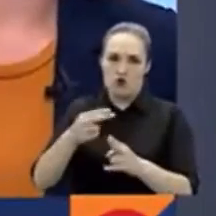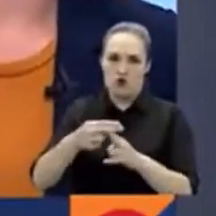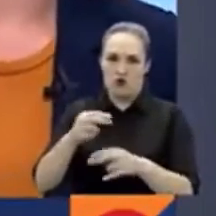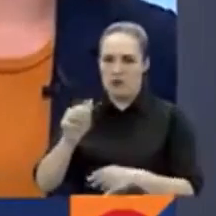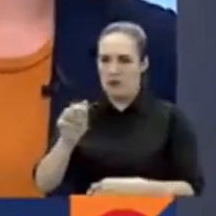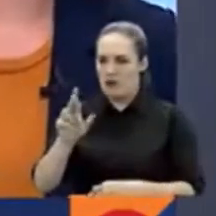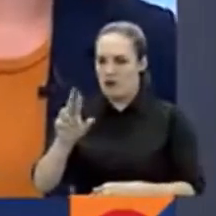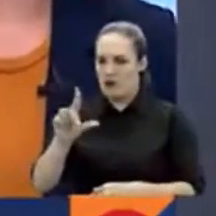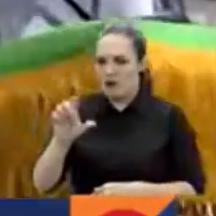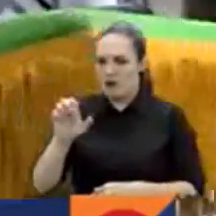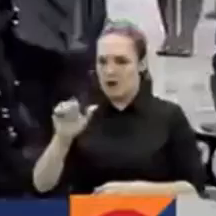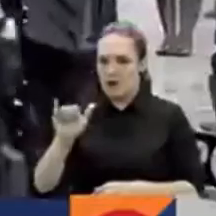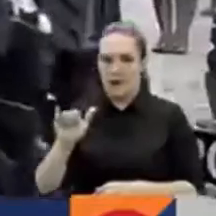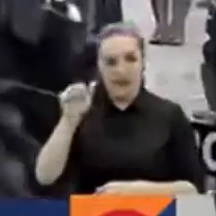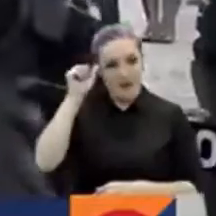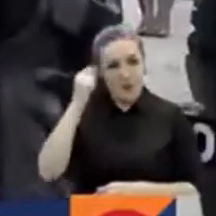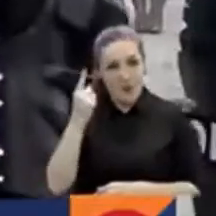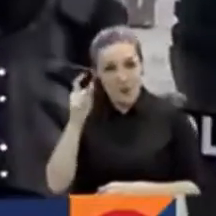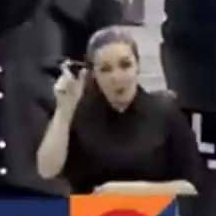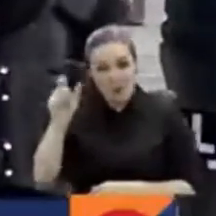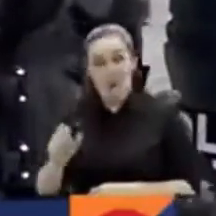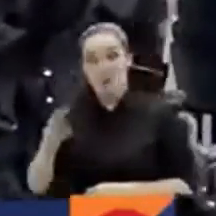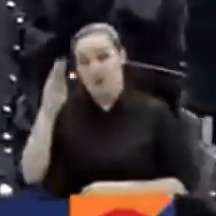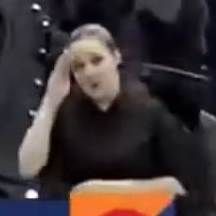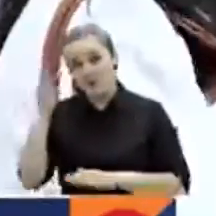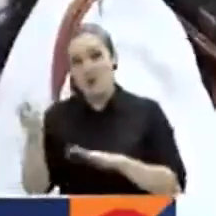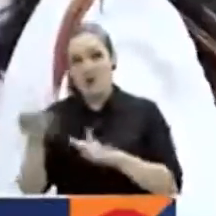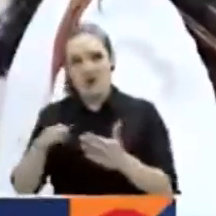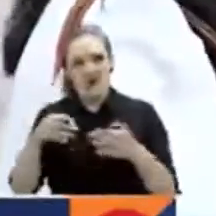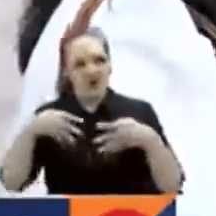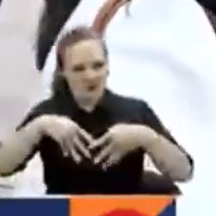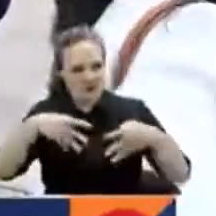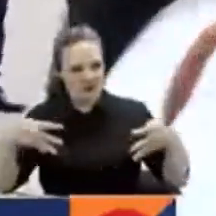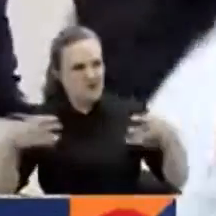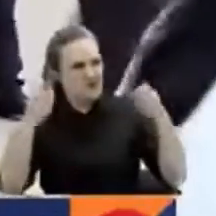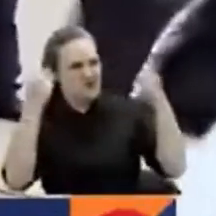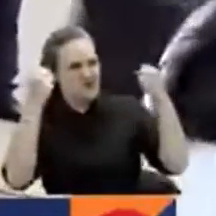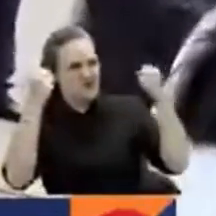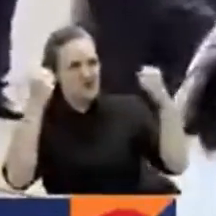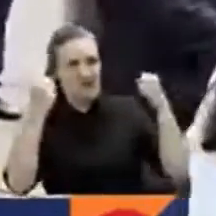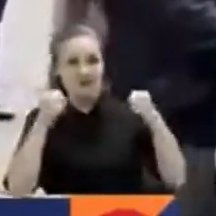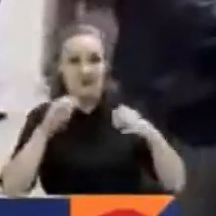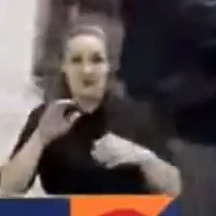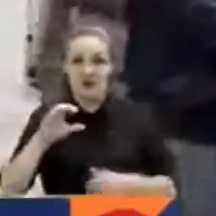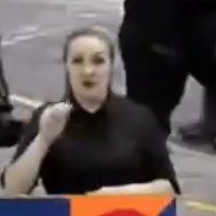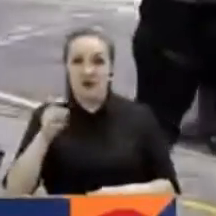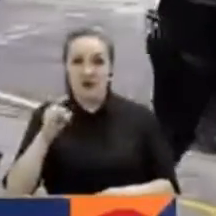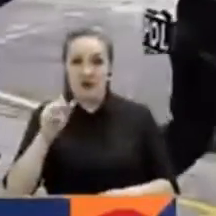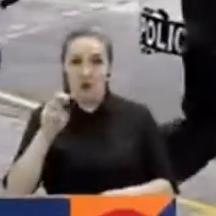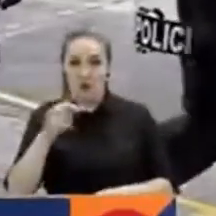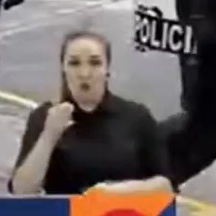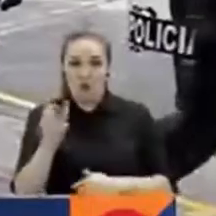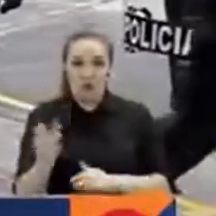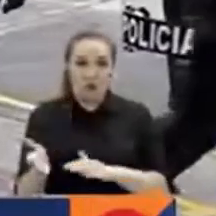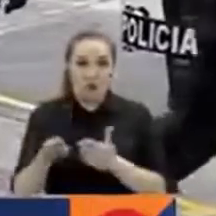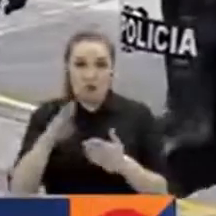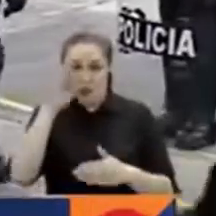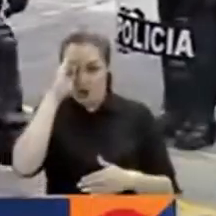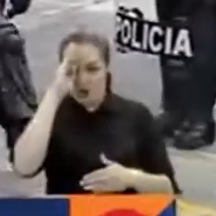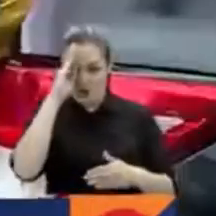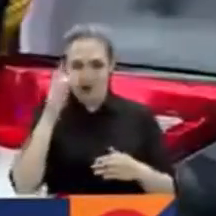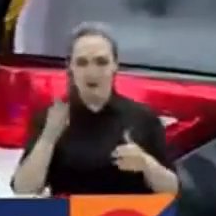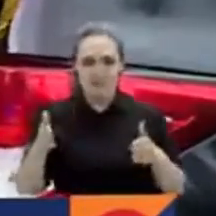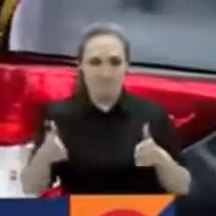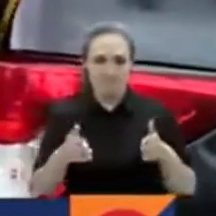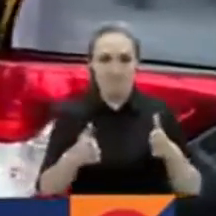Monroy Prieto. Recordemos, el policía asesinado en las protestas de los campesinos en San Vicente del Caguán. El homenaje estuvo